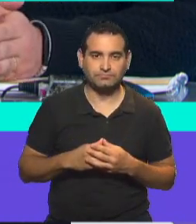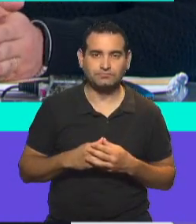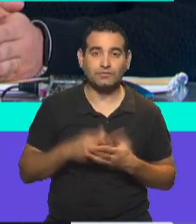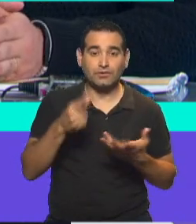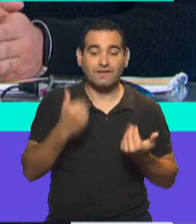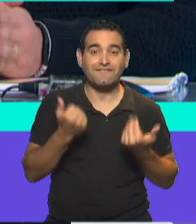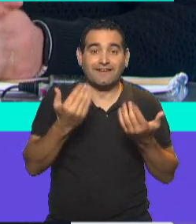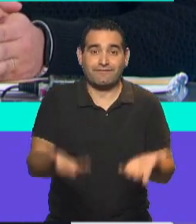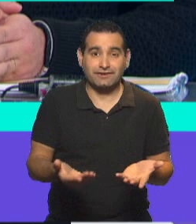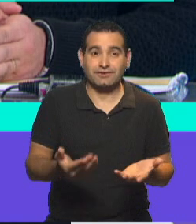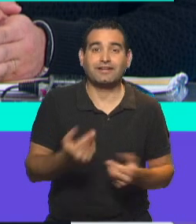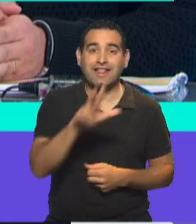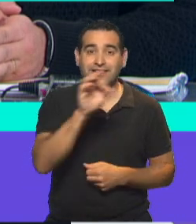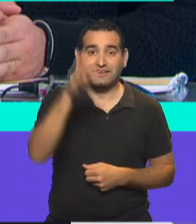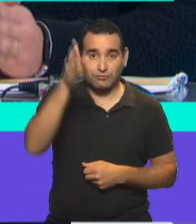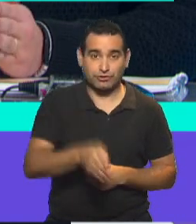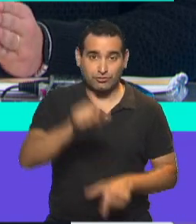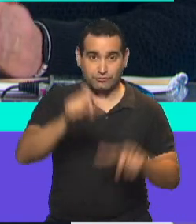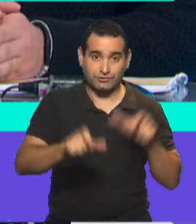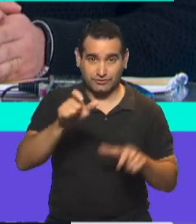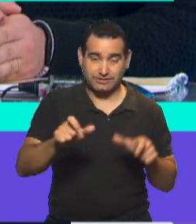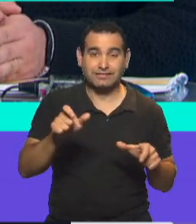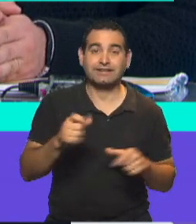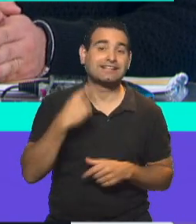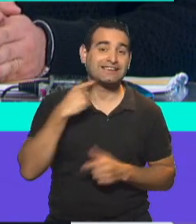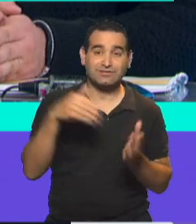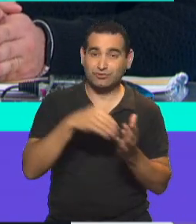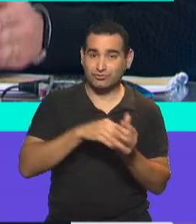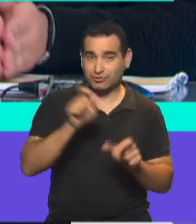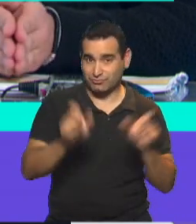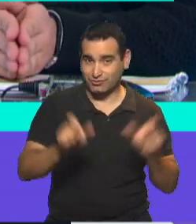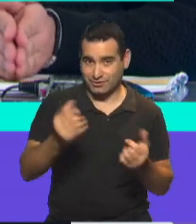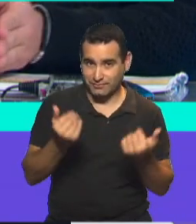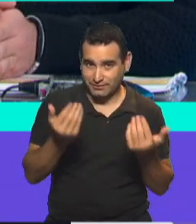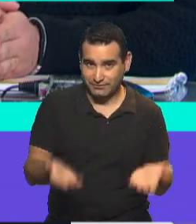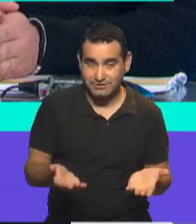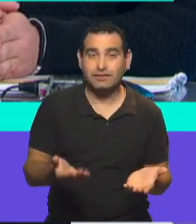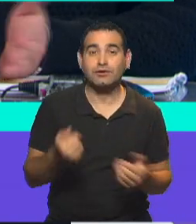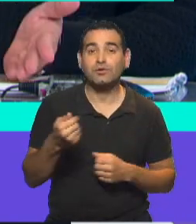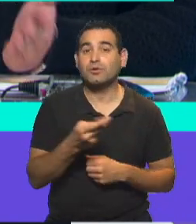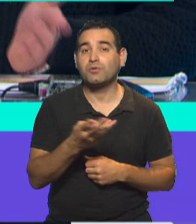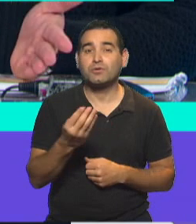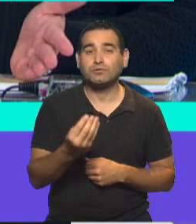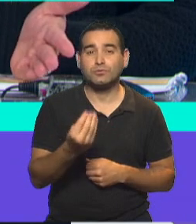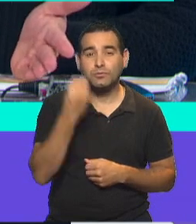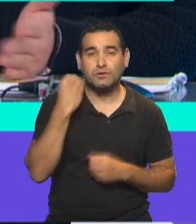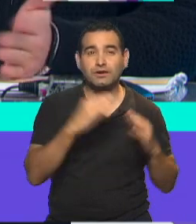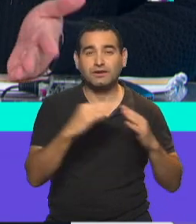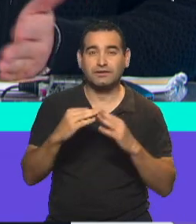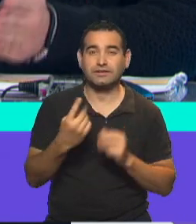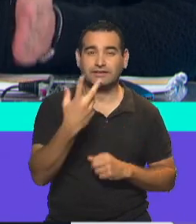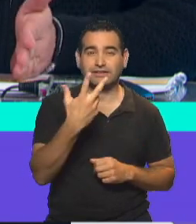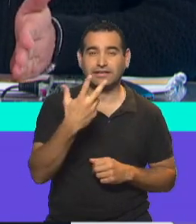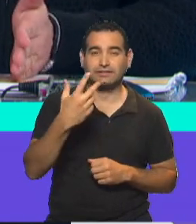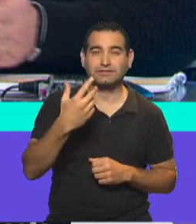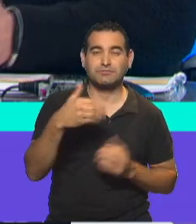este beneficio llega a casi el 30% de la población, 13 millones de personas, y en cantidad de usuarios es el equivalente a